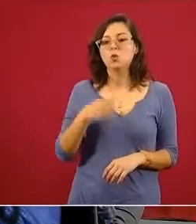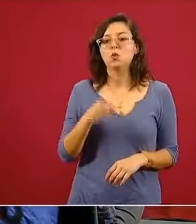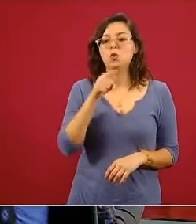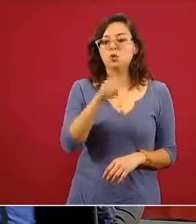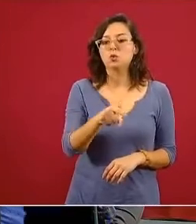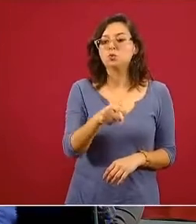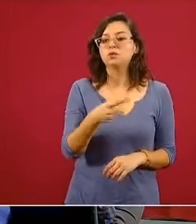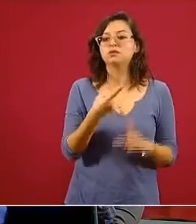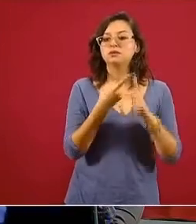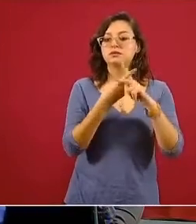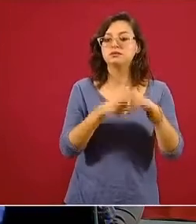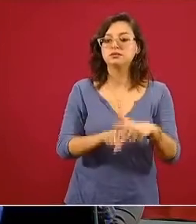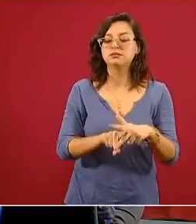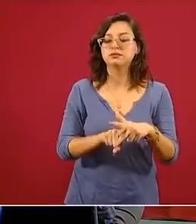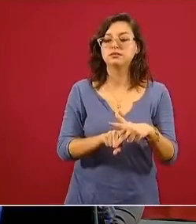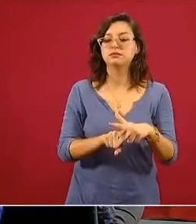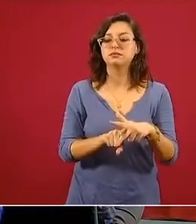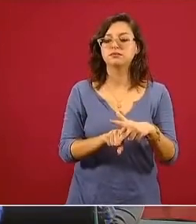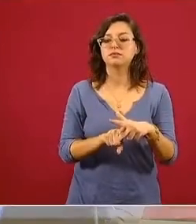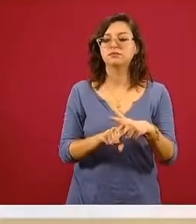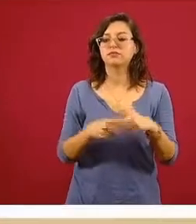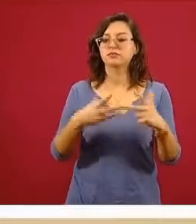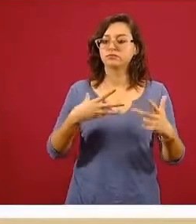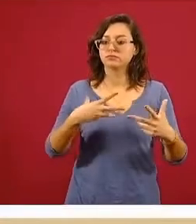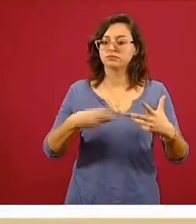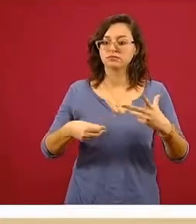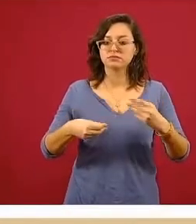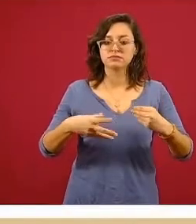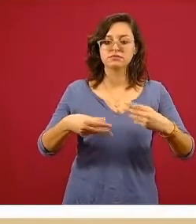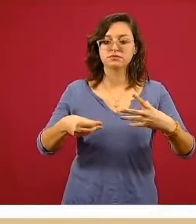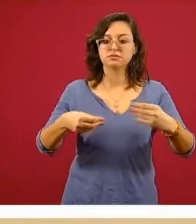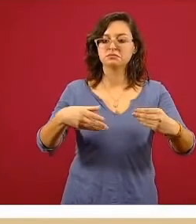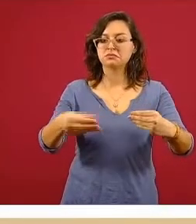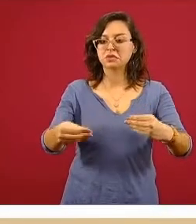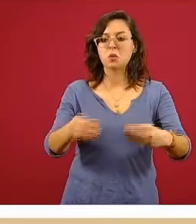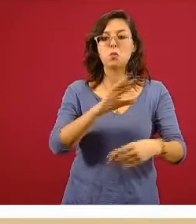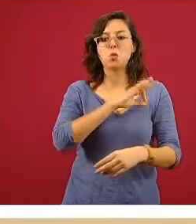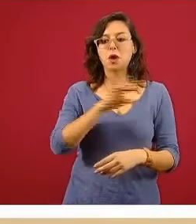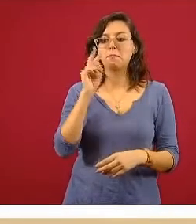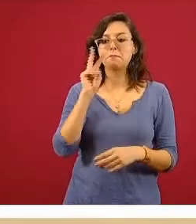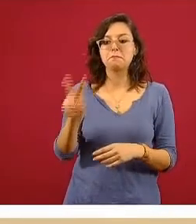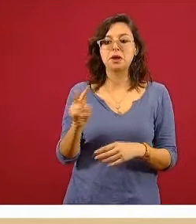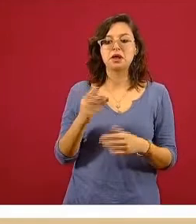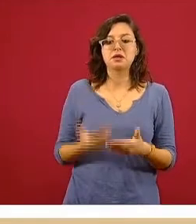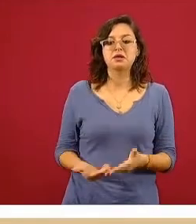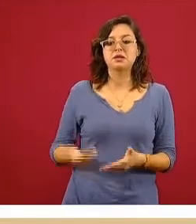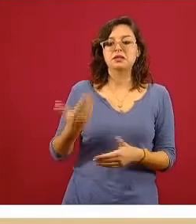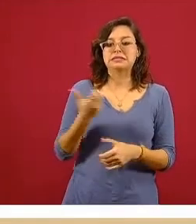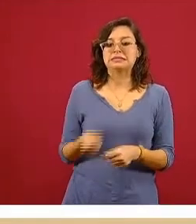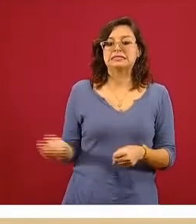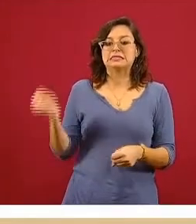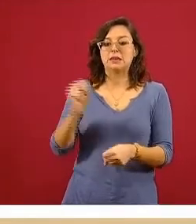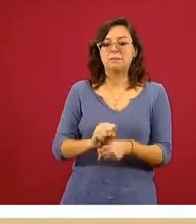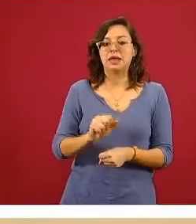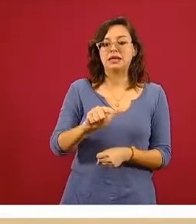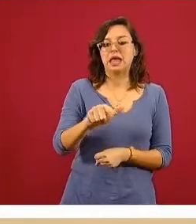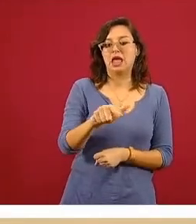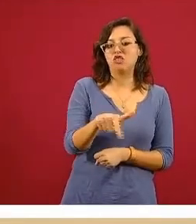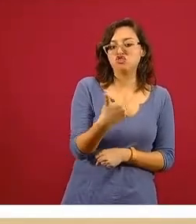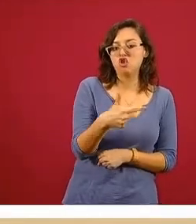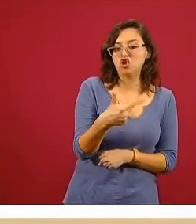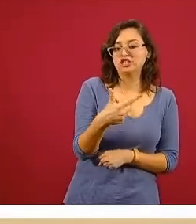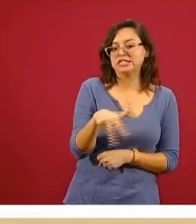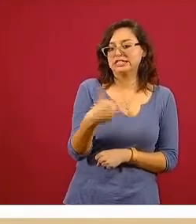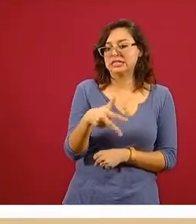Coahuila prácticamente inicia con su transmisión. Podemos ver los primeros casos confirmados desde la semana